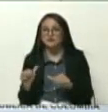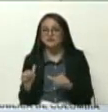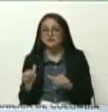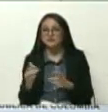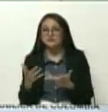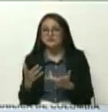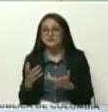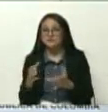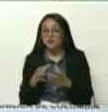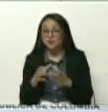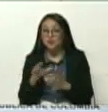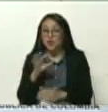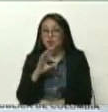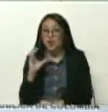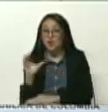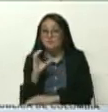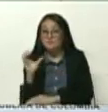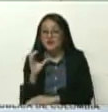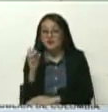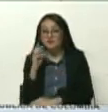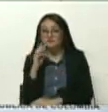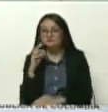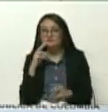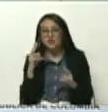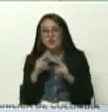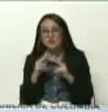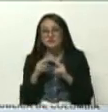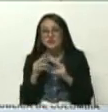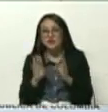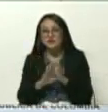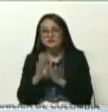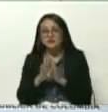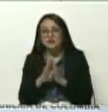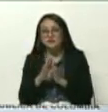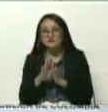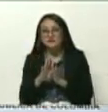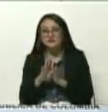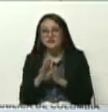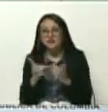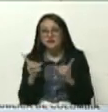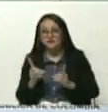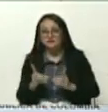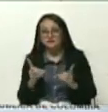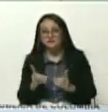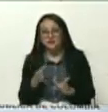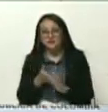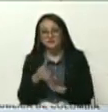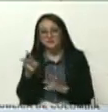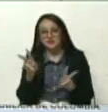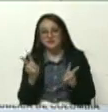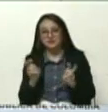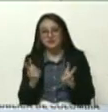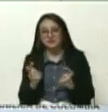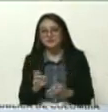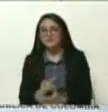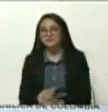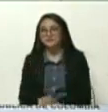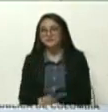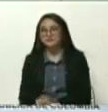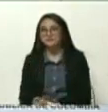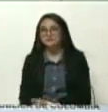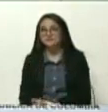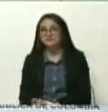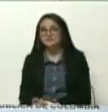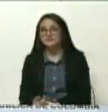la sociedad colombiana y el mundo conocerá los avances y las decisiones en esa materia.